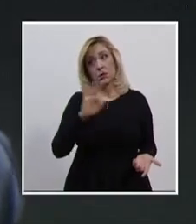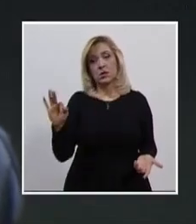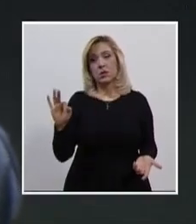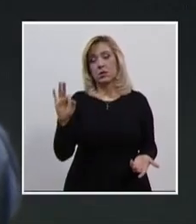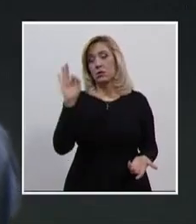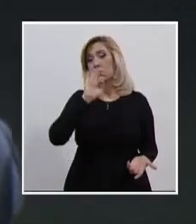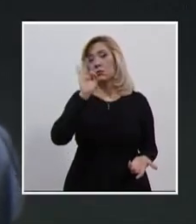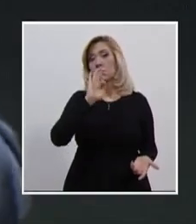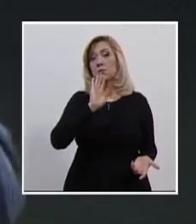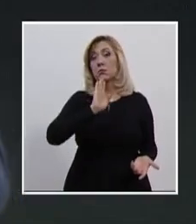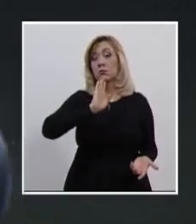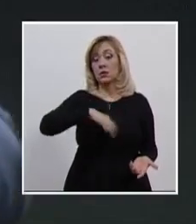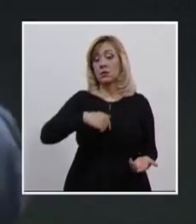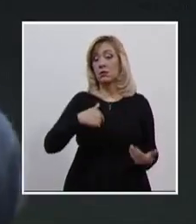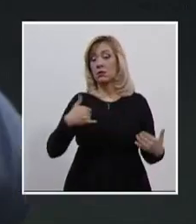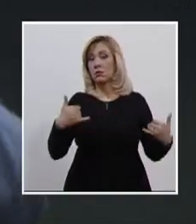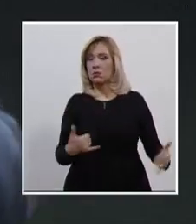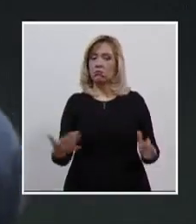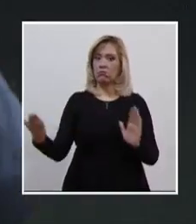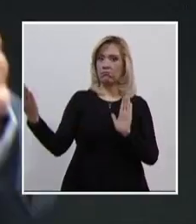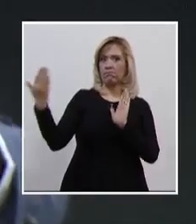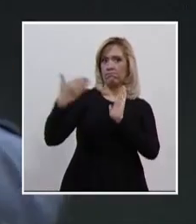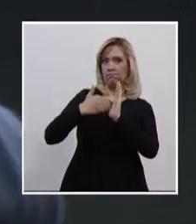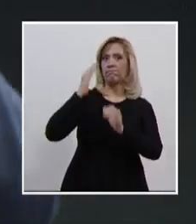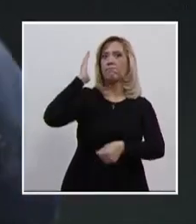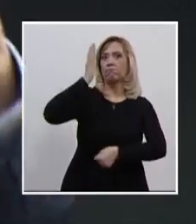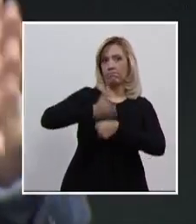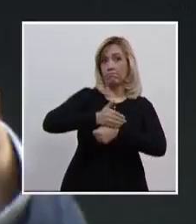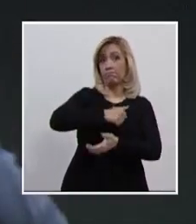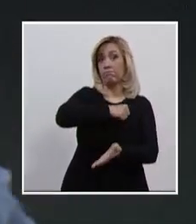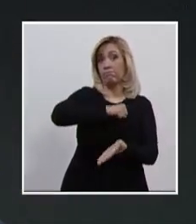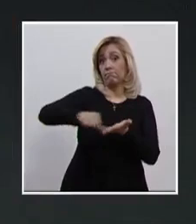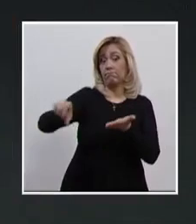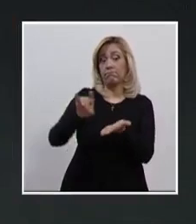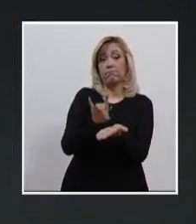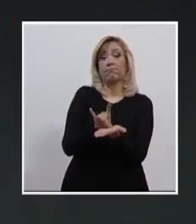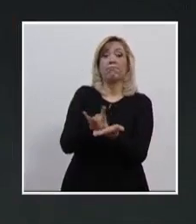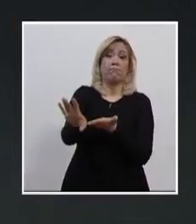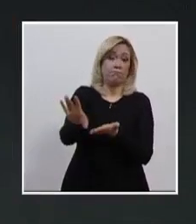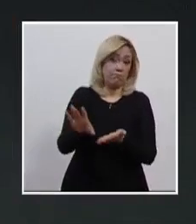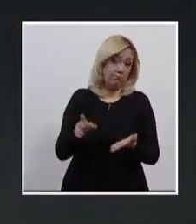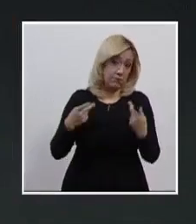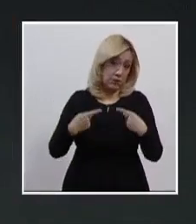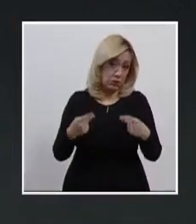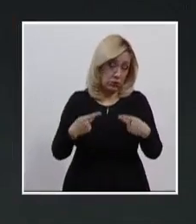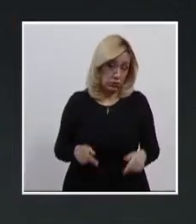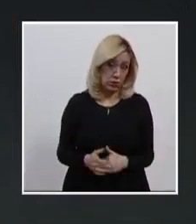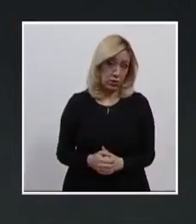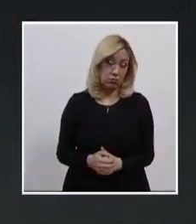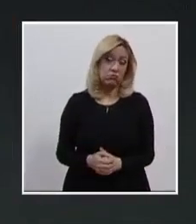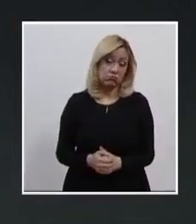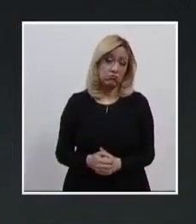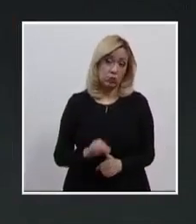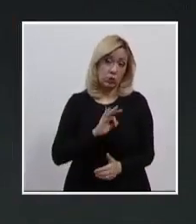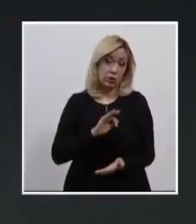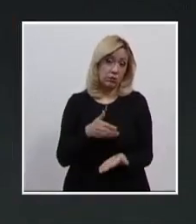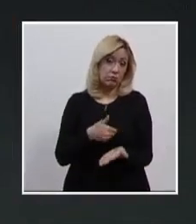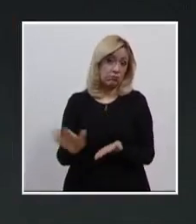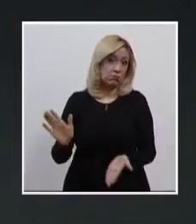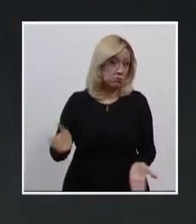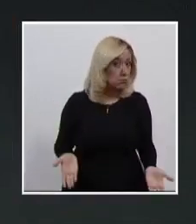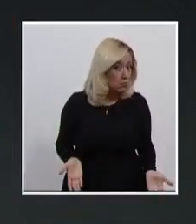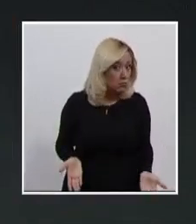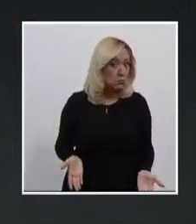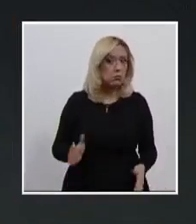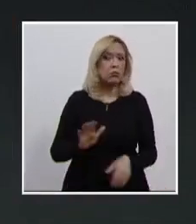sanción que castigue, sancione, inhabilite, destituya a alguien. Por eso